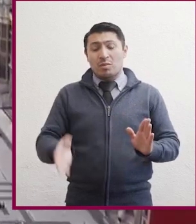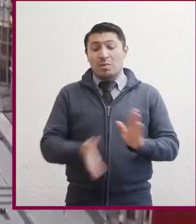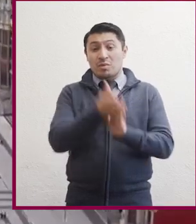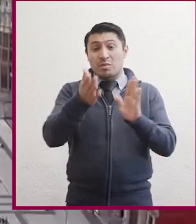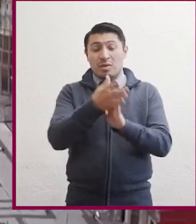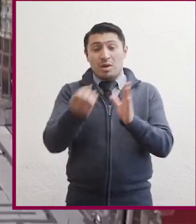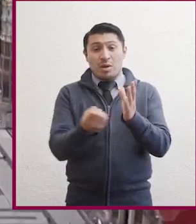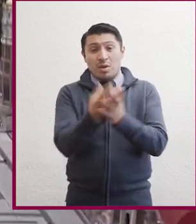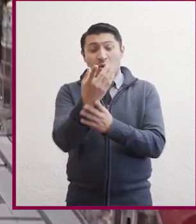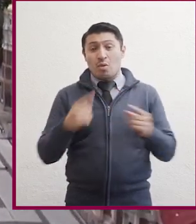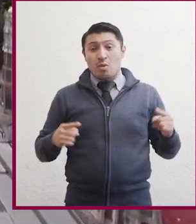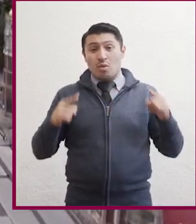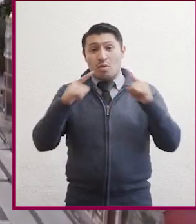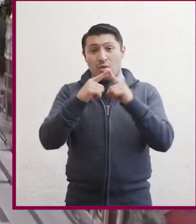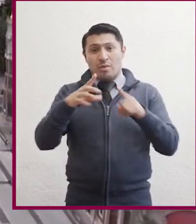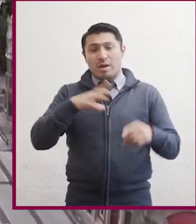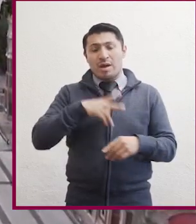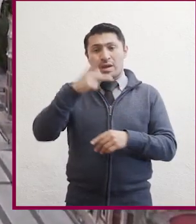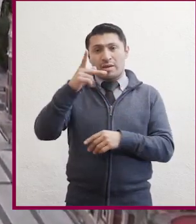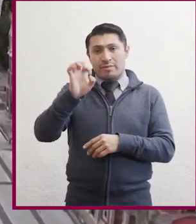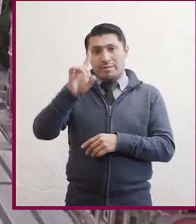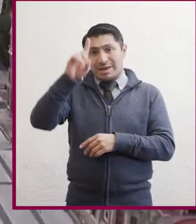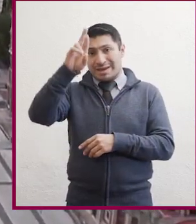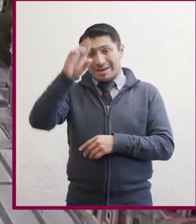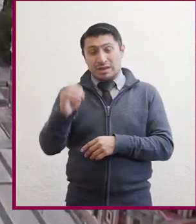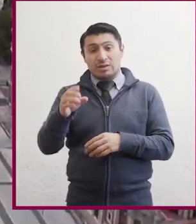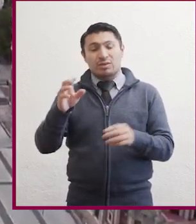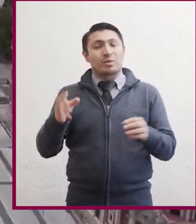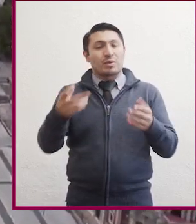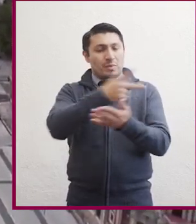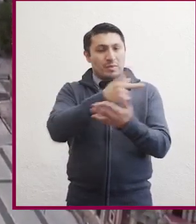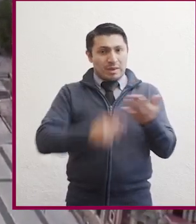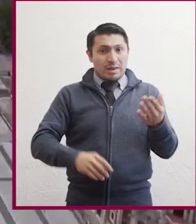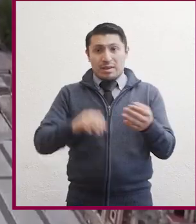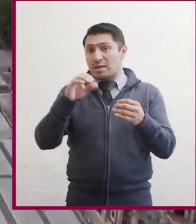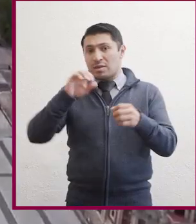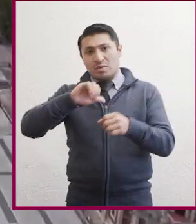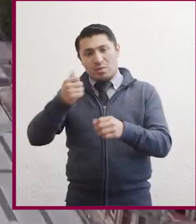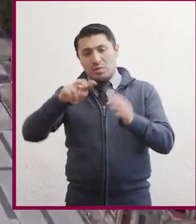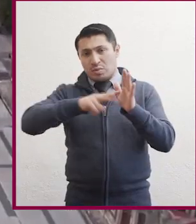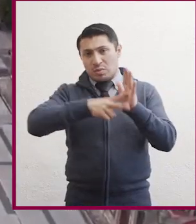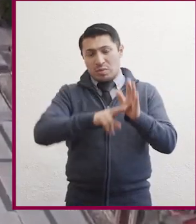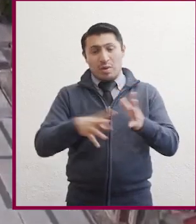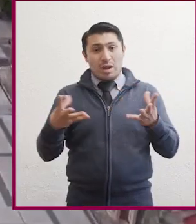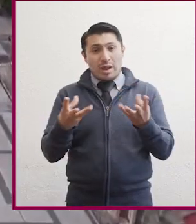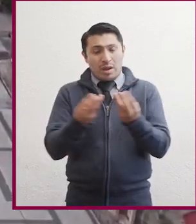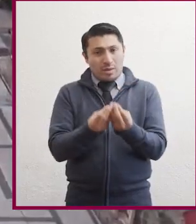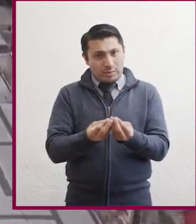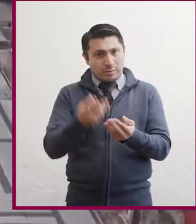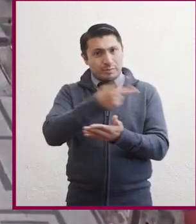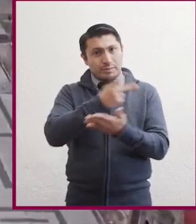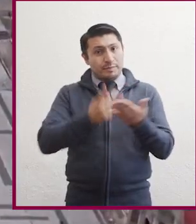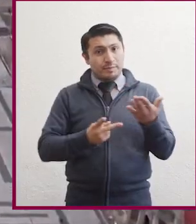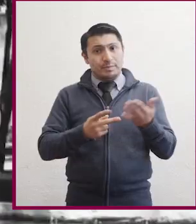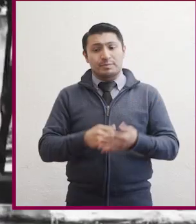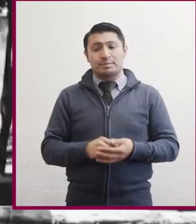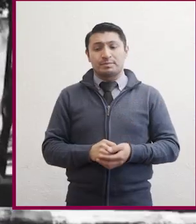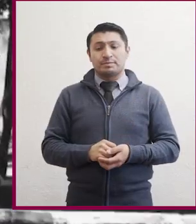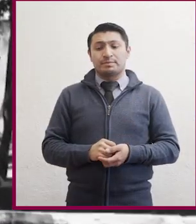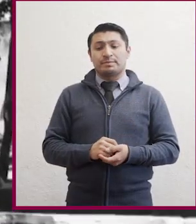erigir un templo nuevo, planeado por Pedro Ramírez Vázquez con la colaboración de otros arquitectos.